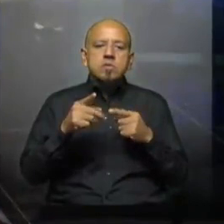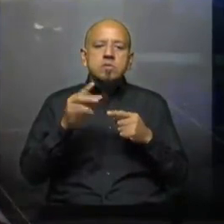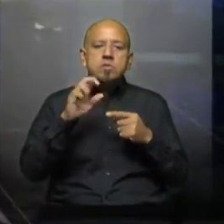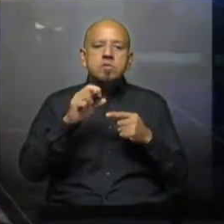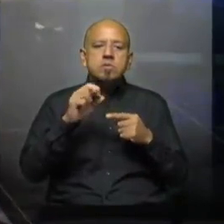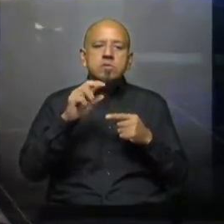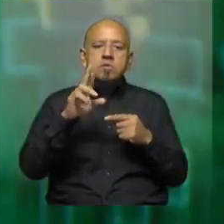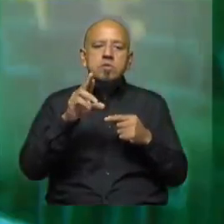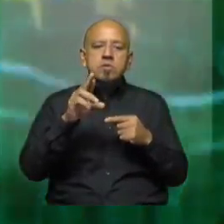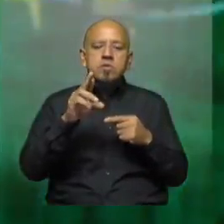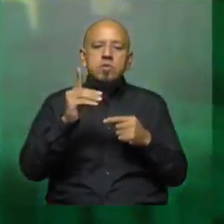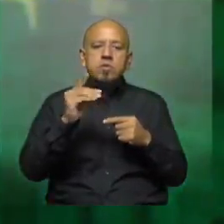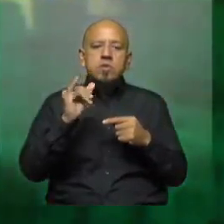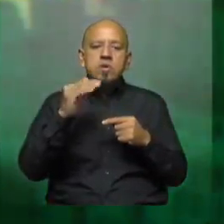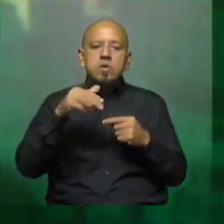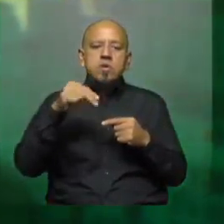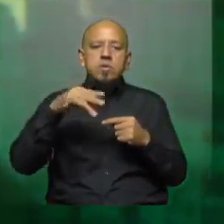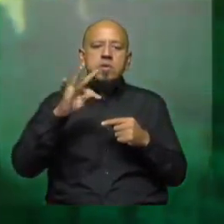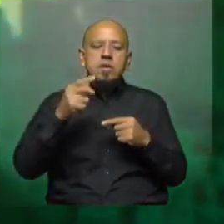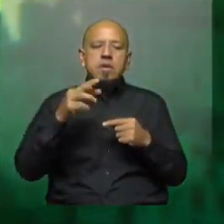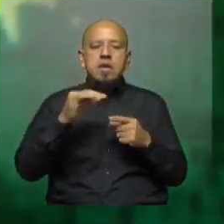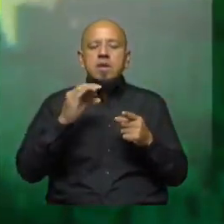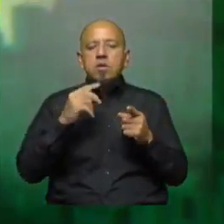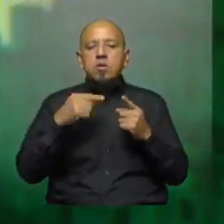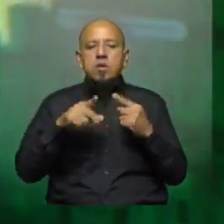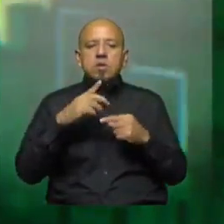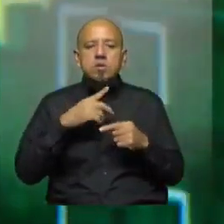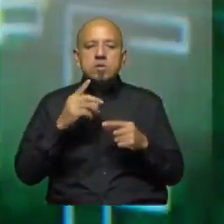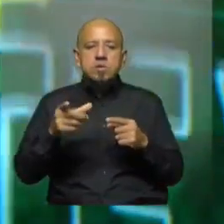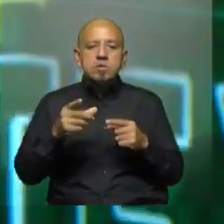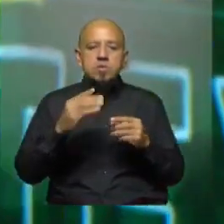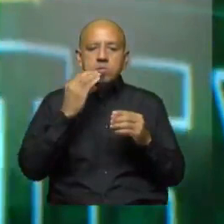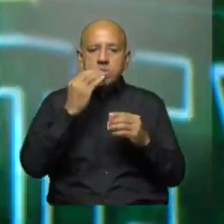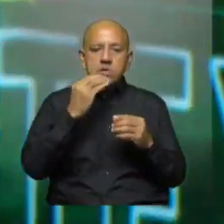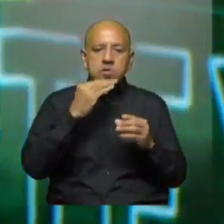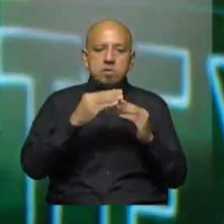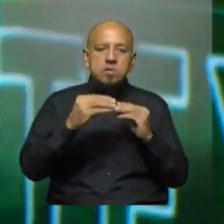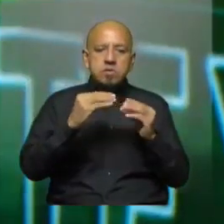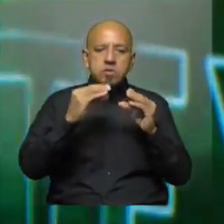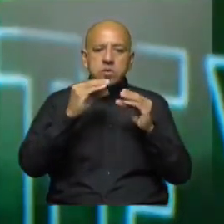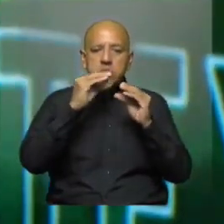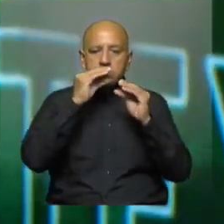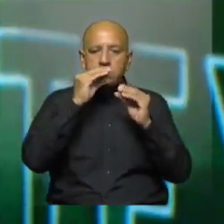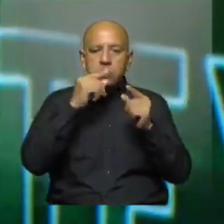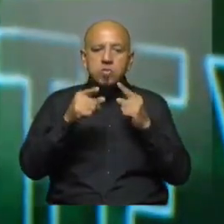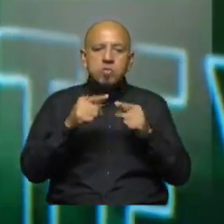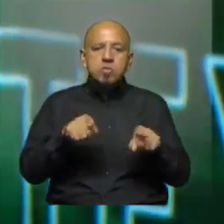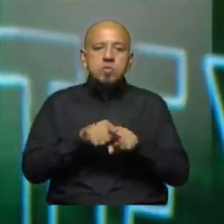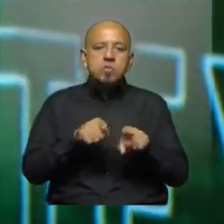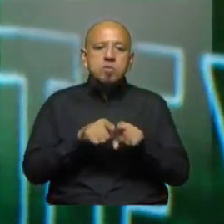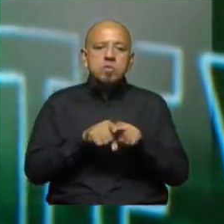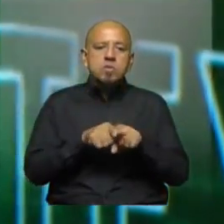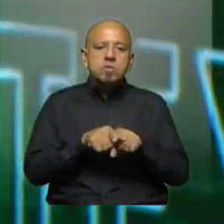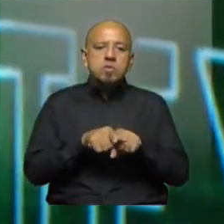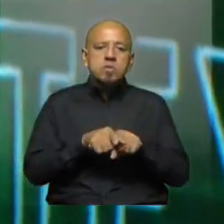lo robó la idea a Leloutier, que es un mate cortado al medio y al sonar produce el mismo sonido que lo que